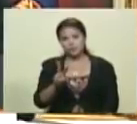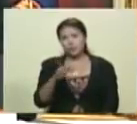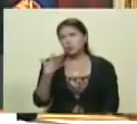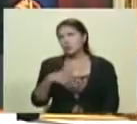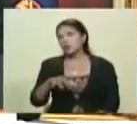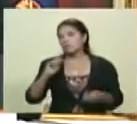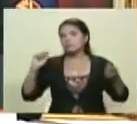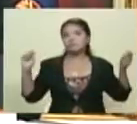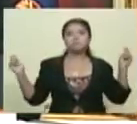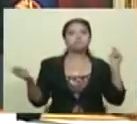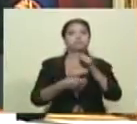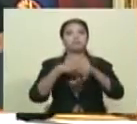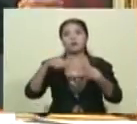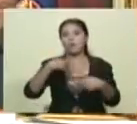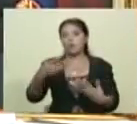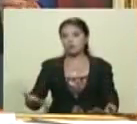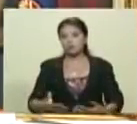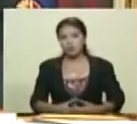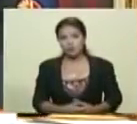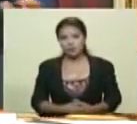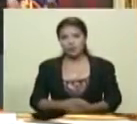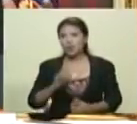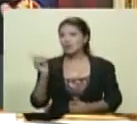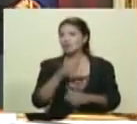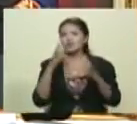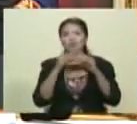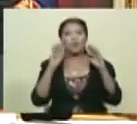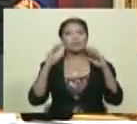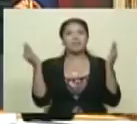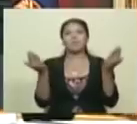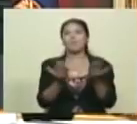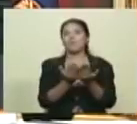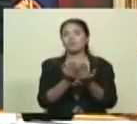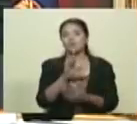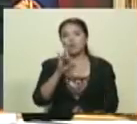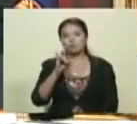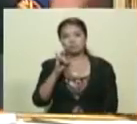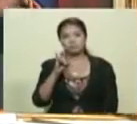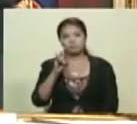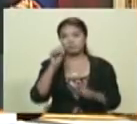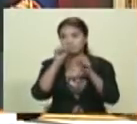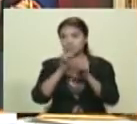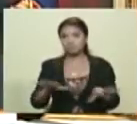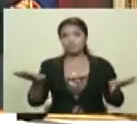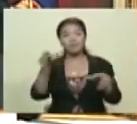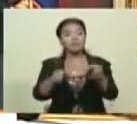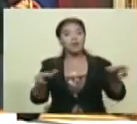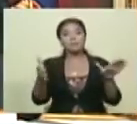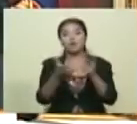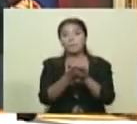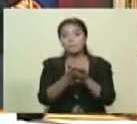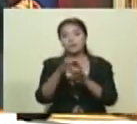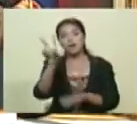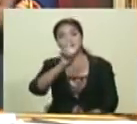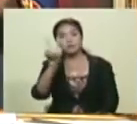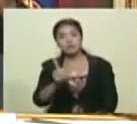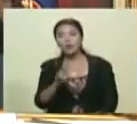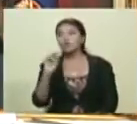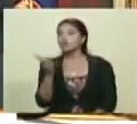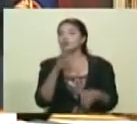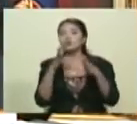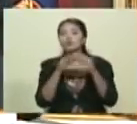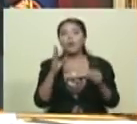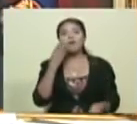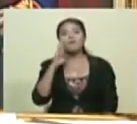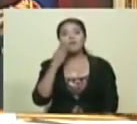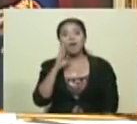revolución. Todos los Instagram del mundo, de la gente amiga de Venezuela. Todos los Facebook